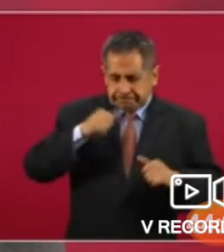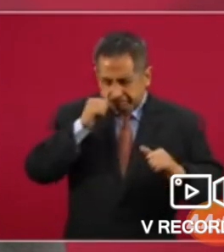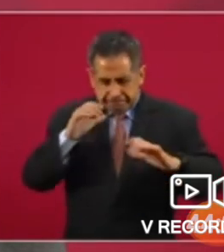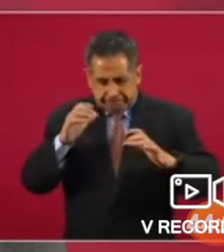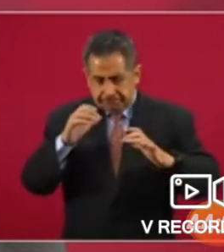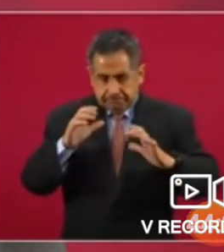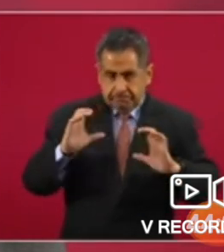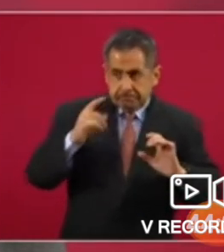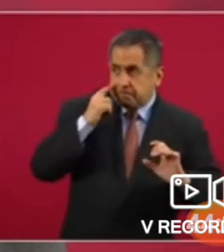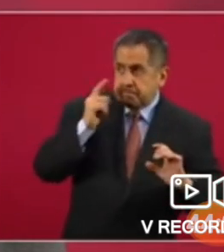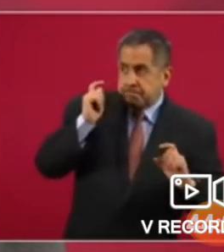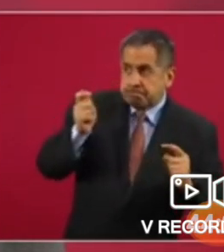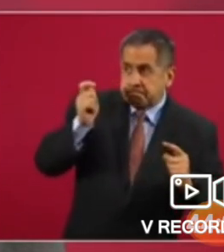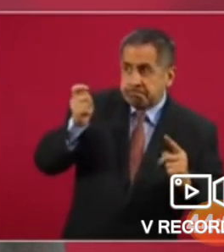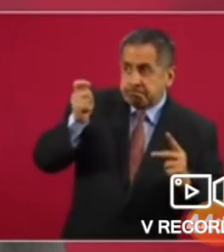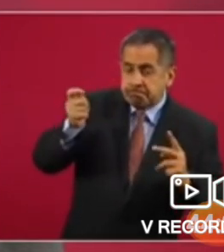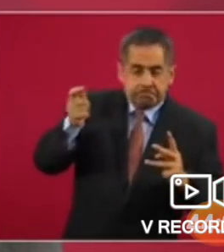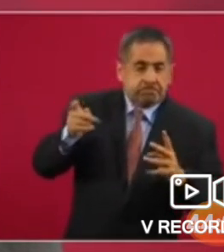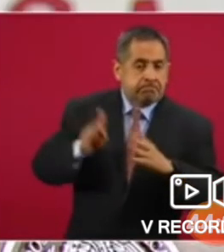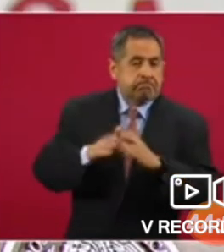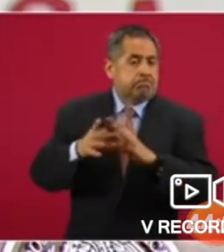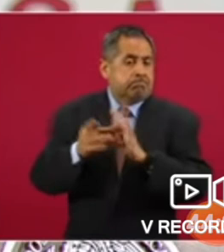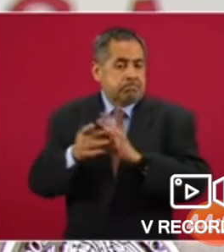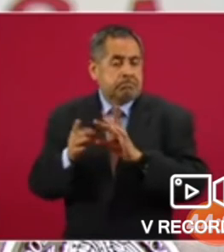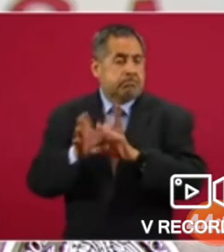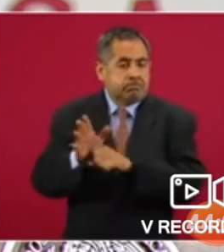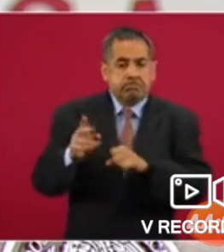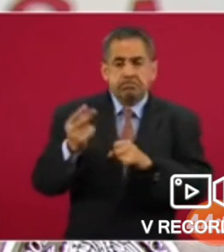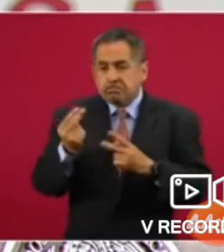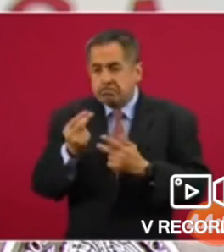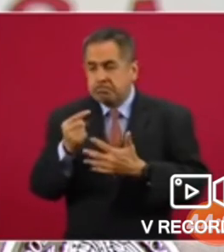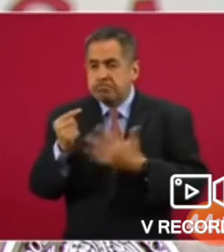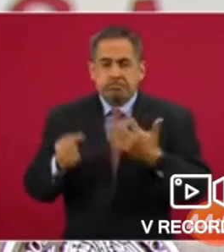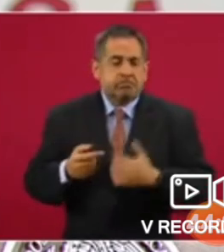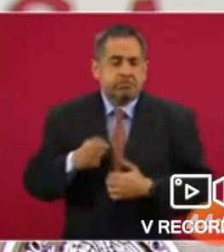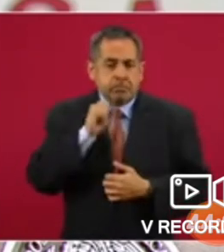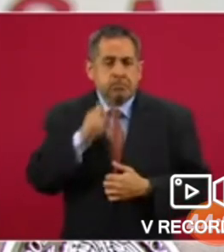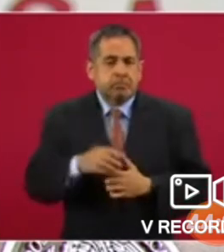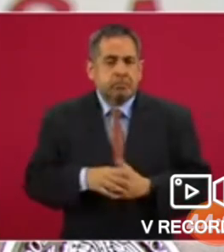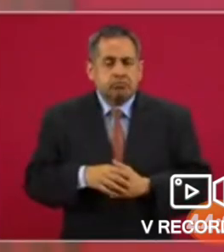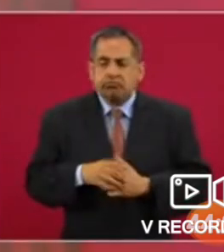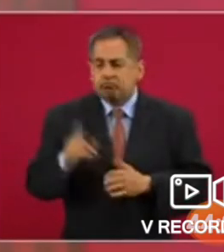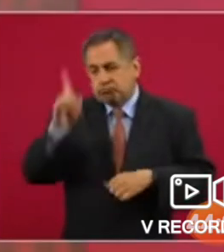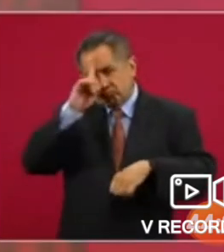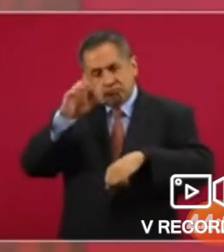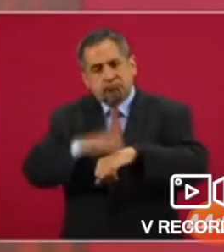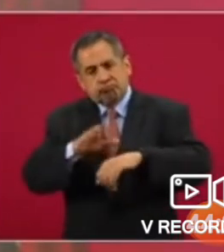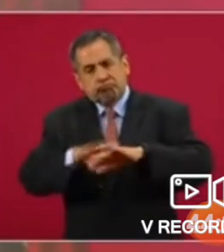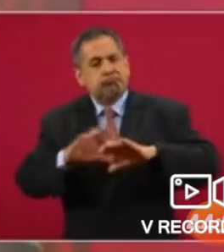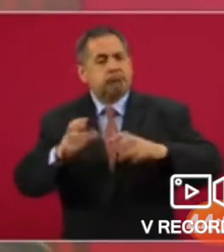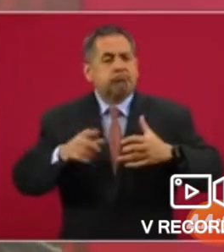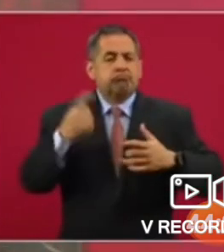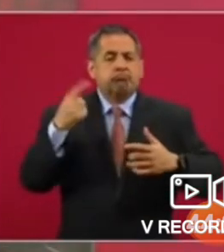atentos a lo que se requiera, lo que se necesite, y también la recomendación para